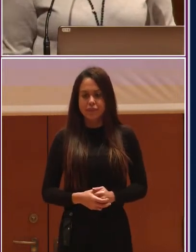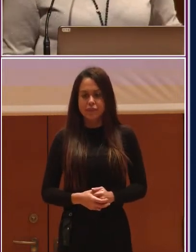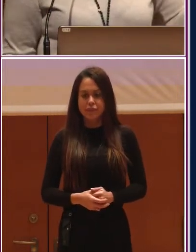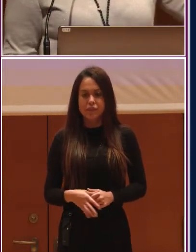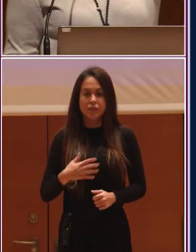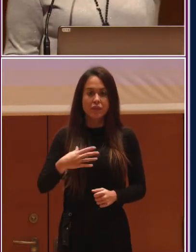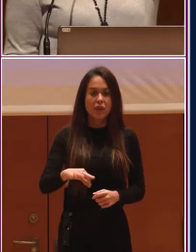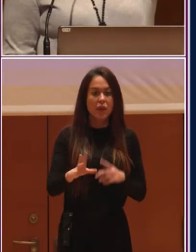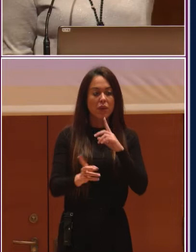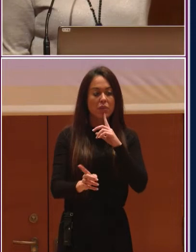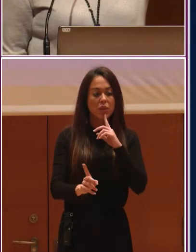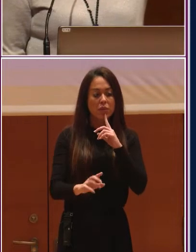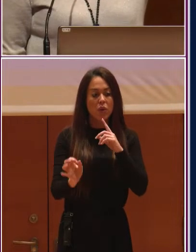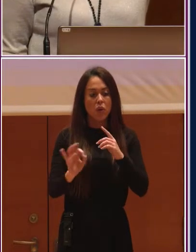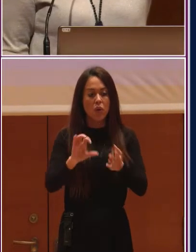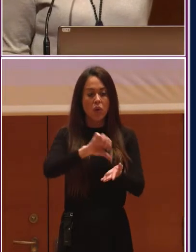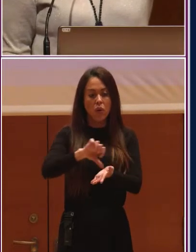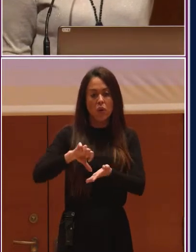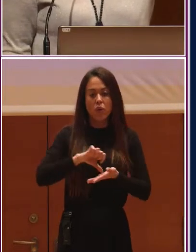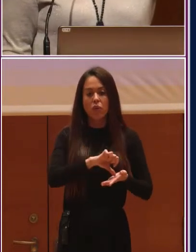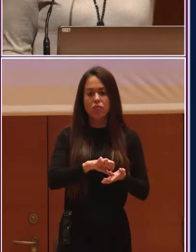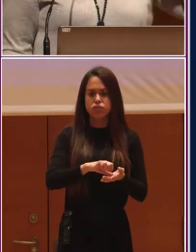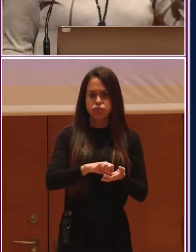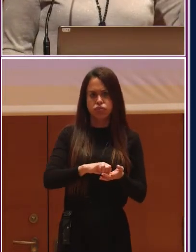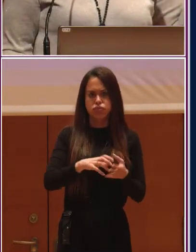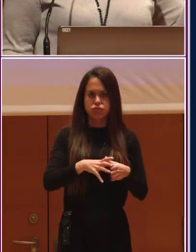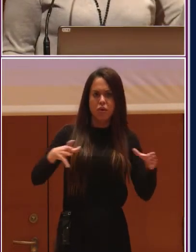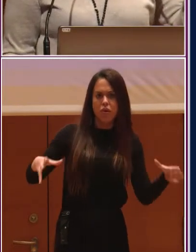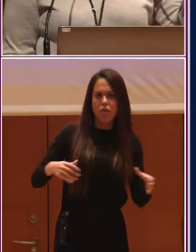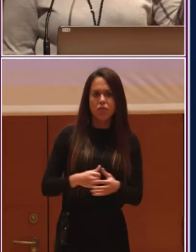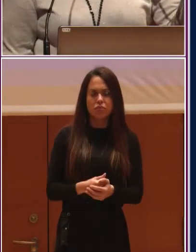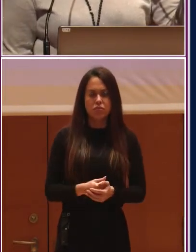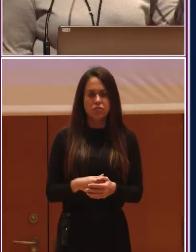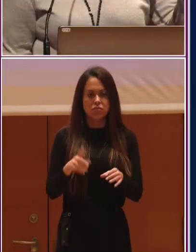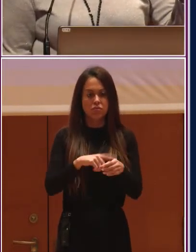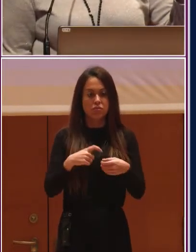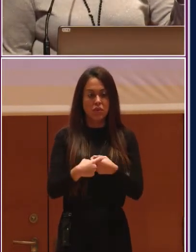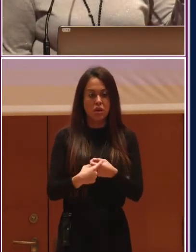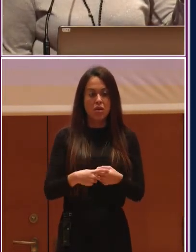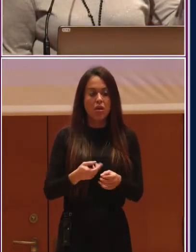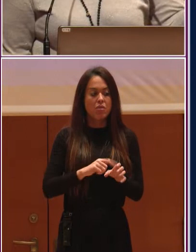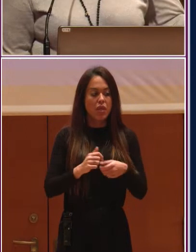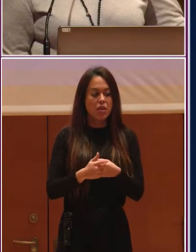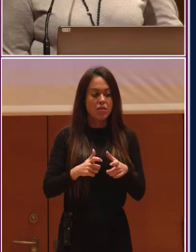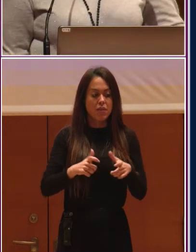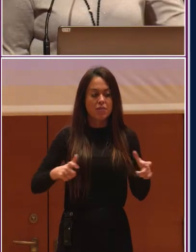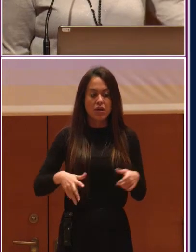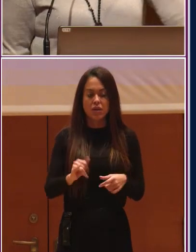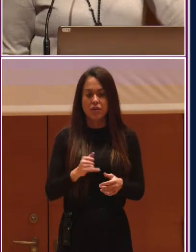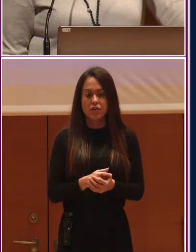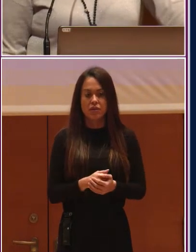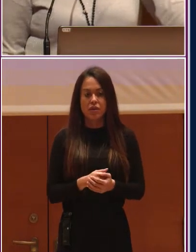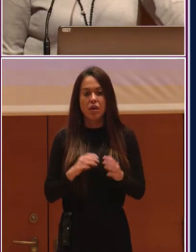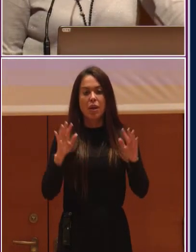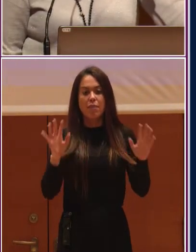esto hay mucho que trabajar hay mucho que hacer quizás en Bilbao y en otras